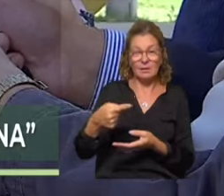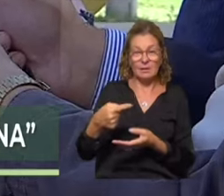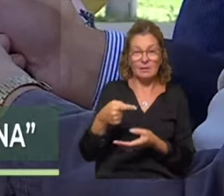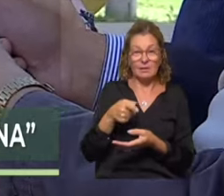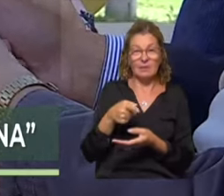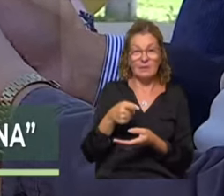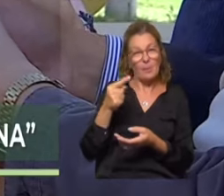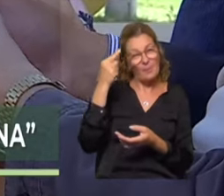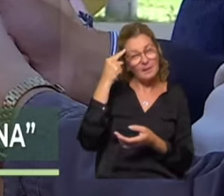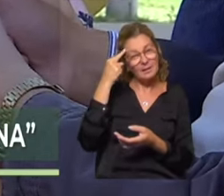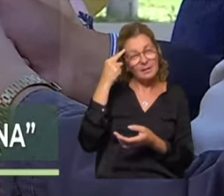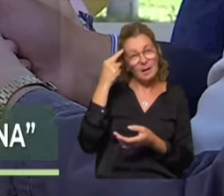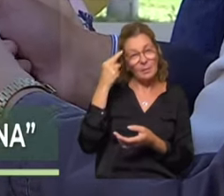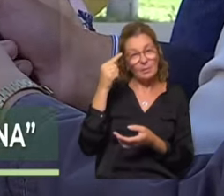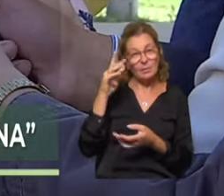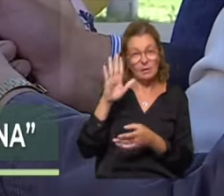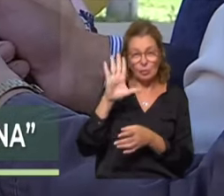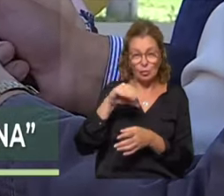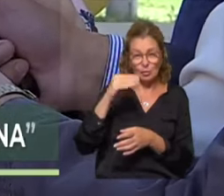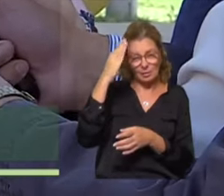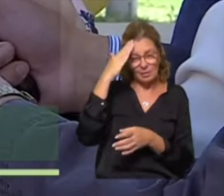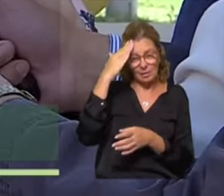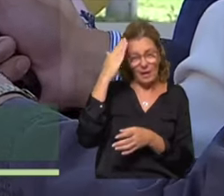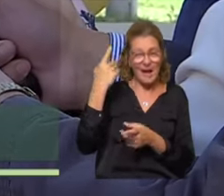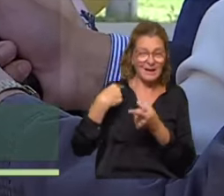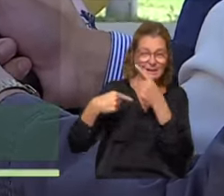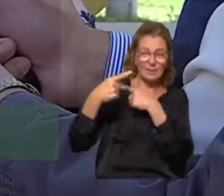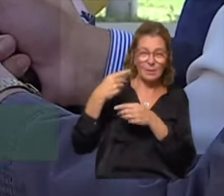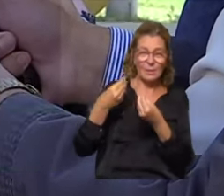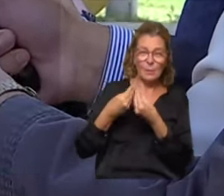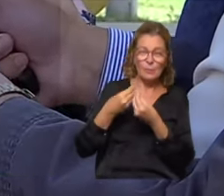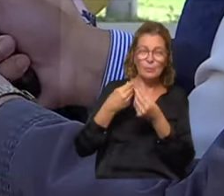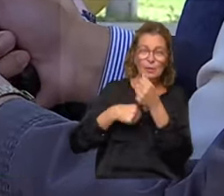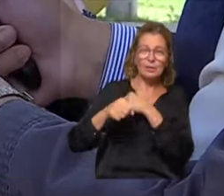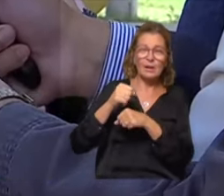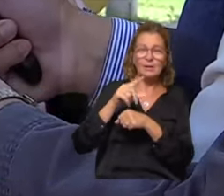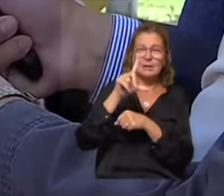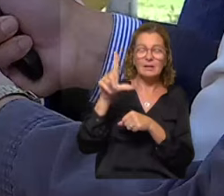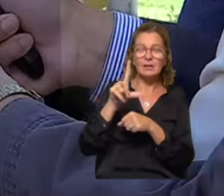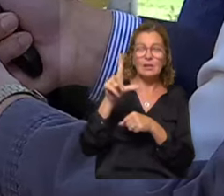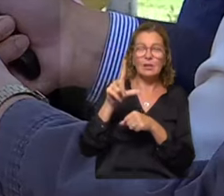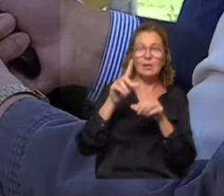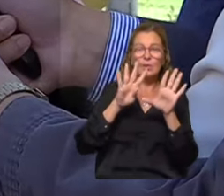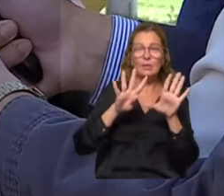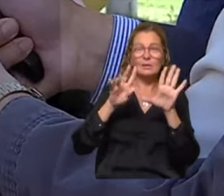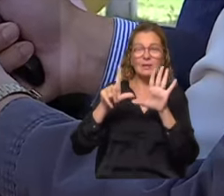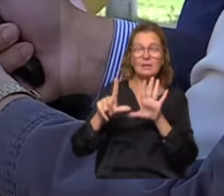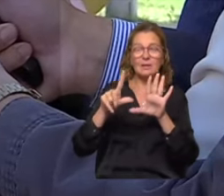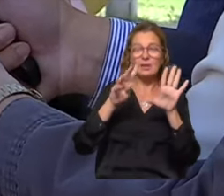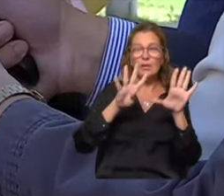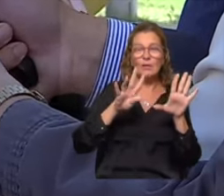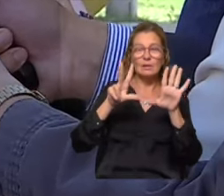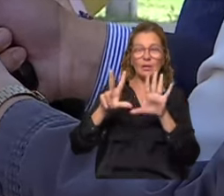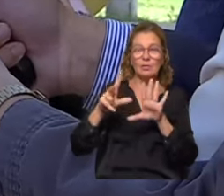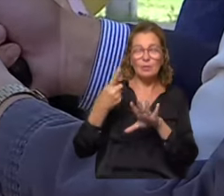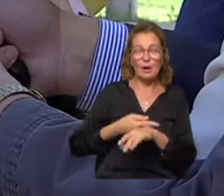Así que creemos que, y lo tienen que saber, tradicionalmente desde hace muchos años, secundaria llega a cubrir el 97-98%